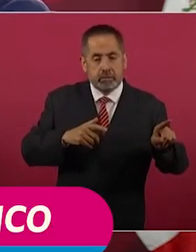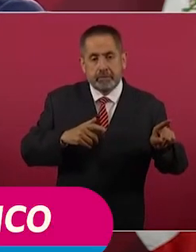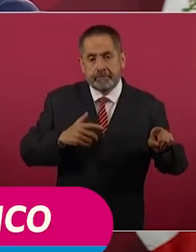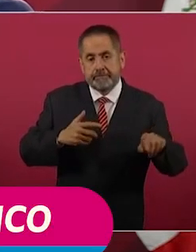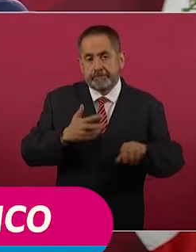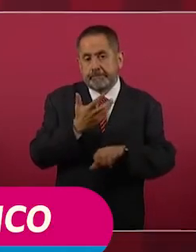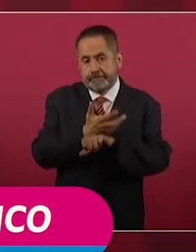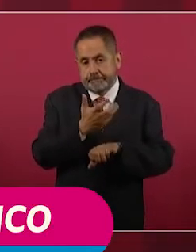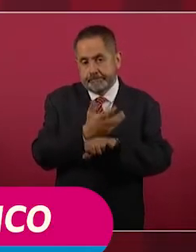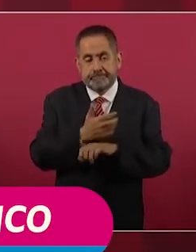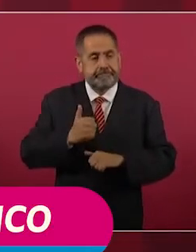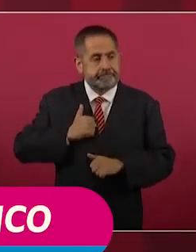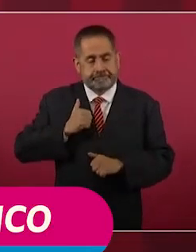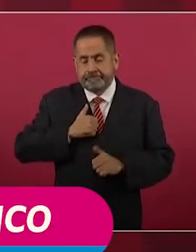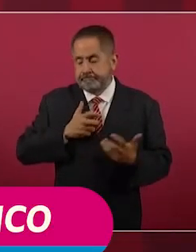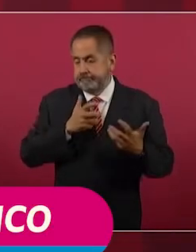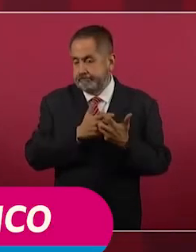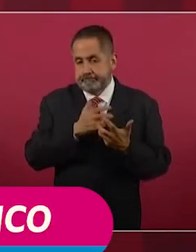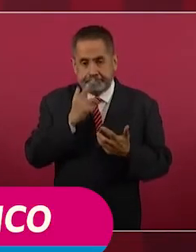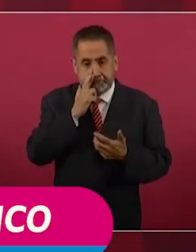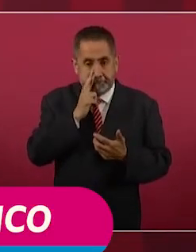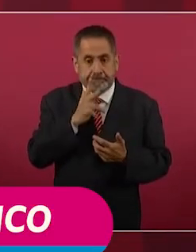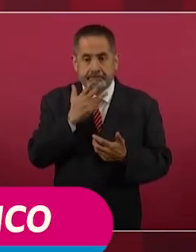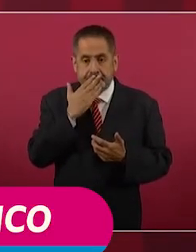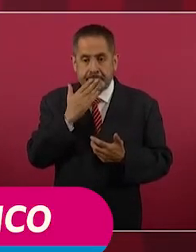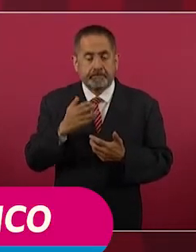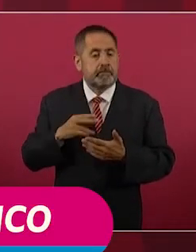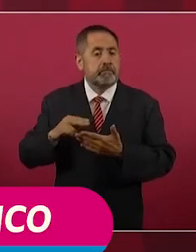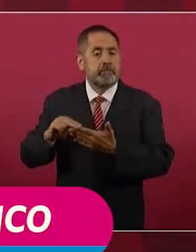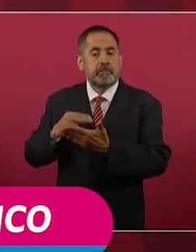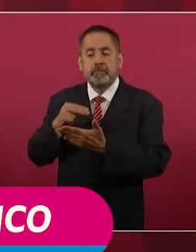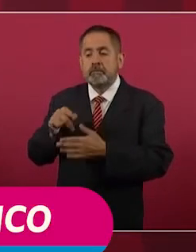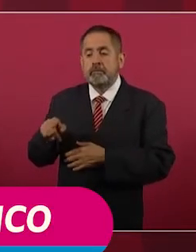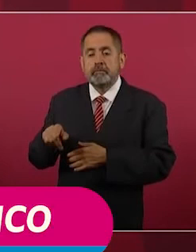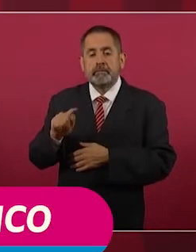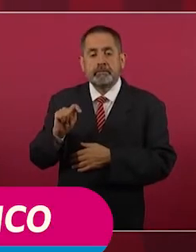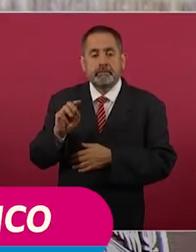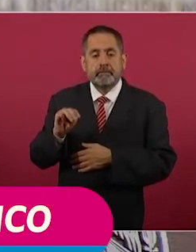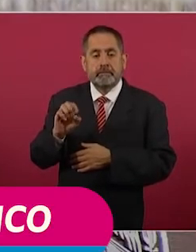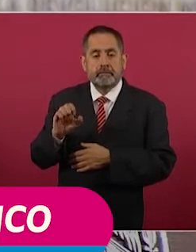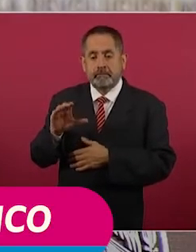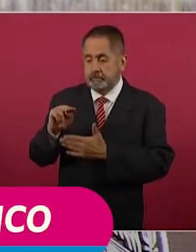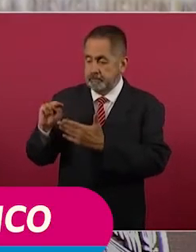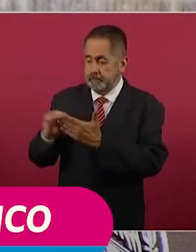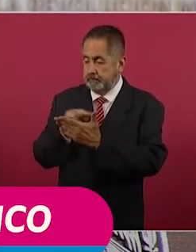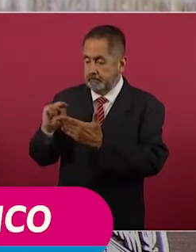con Estados Unidos, con Canadá, a partir de que se firmó el tratado.